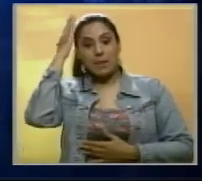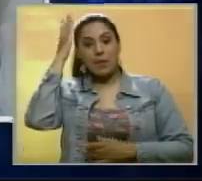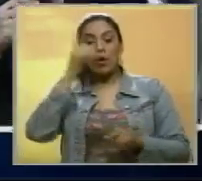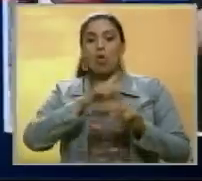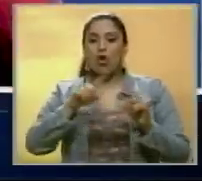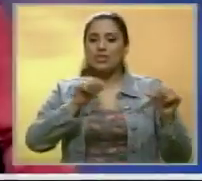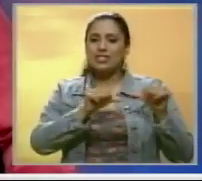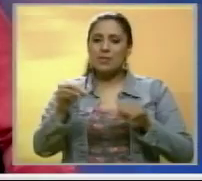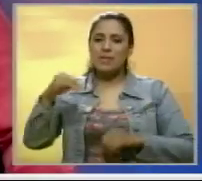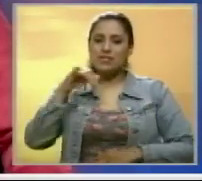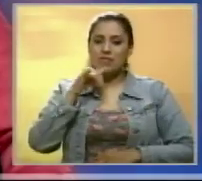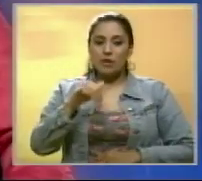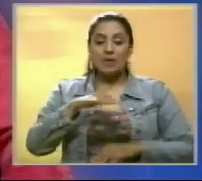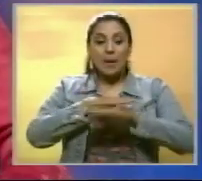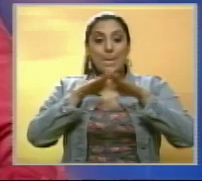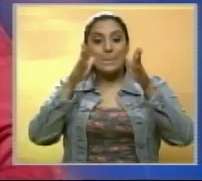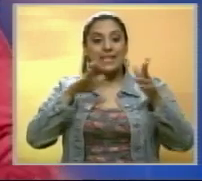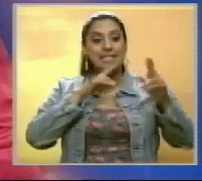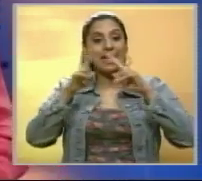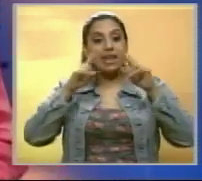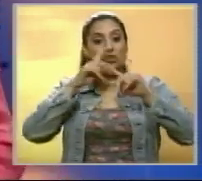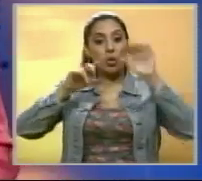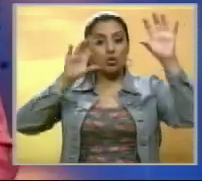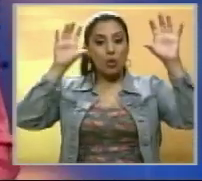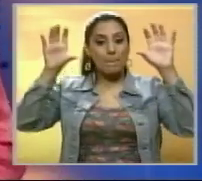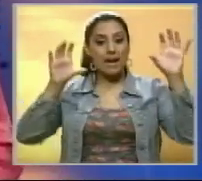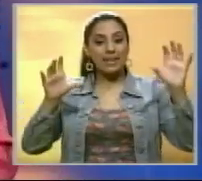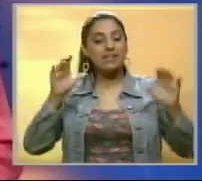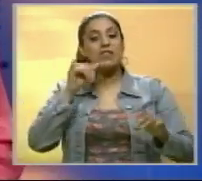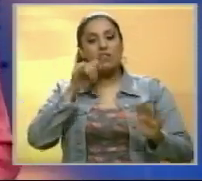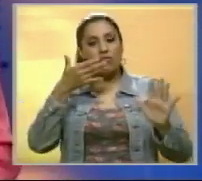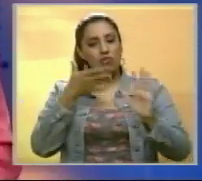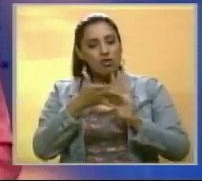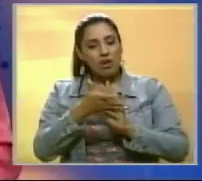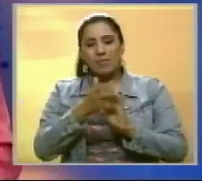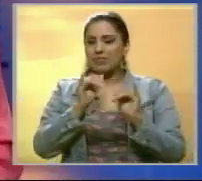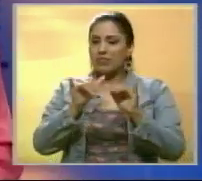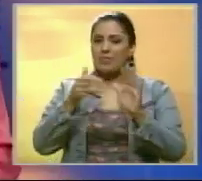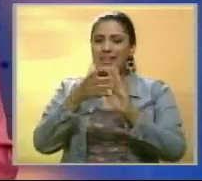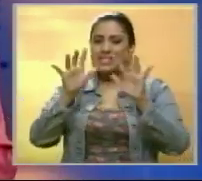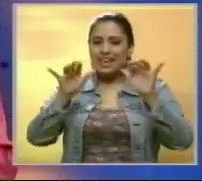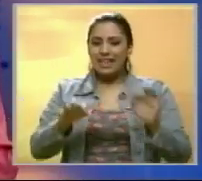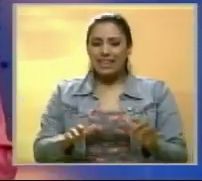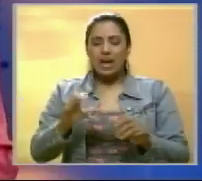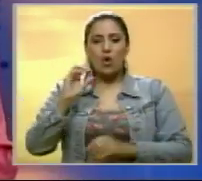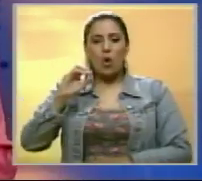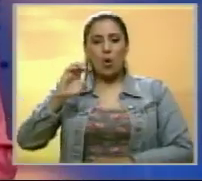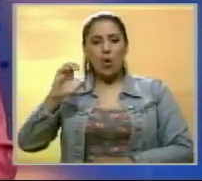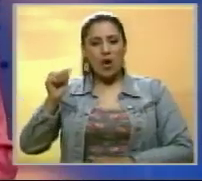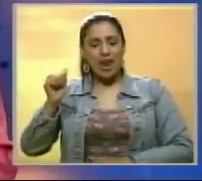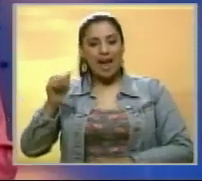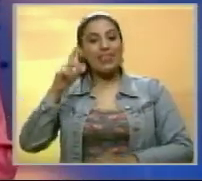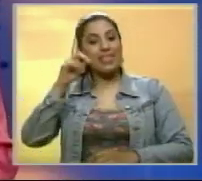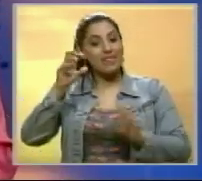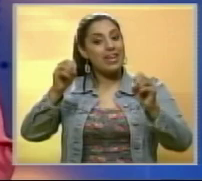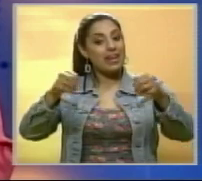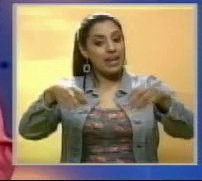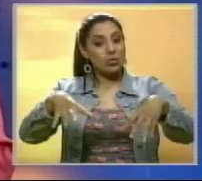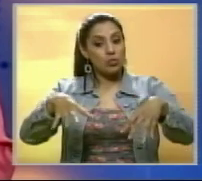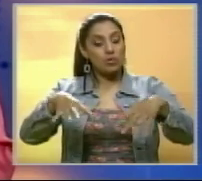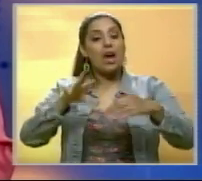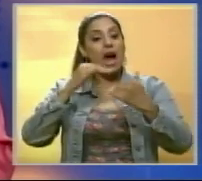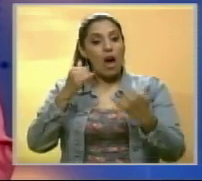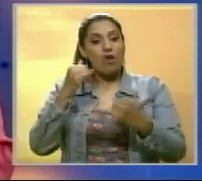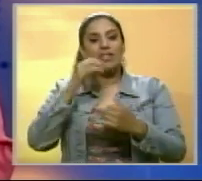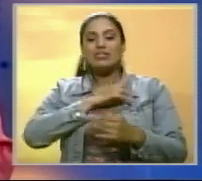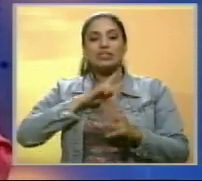Manuel. Continuamos con más. La ministra de Relaciones Exteriores, Delcy Rodríguez, exhortó al secretario de la OEA, Luis Almagro, a que renuncie a su cargo y